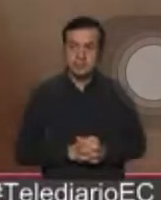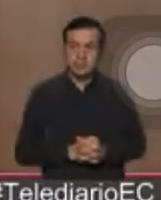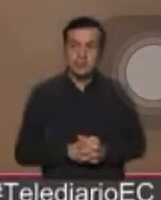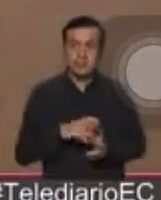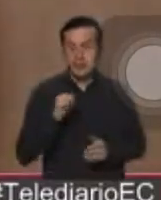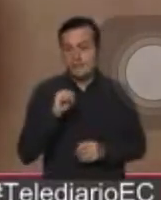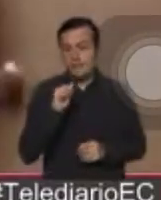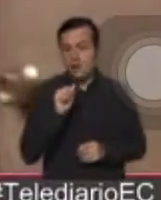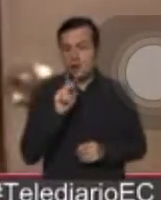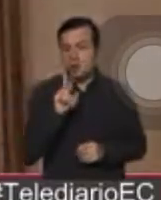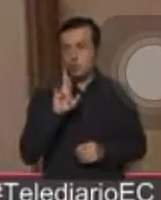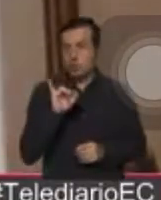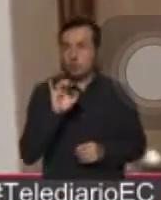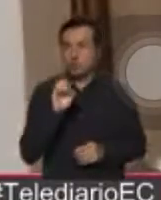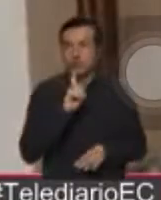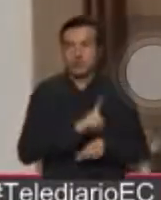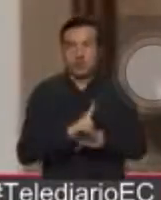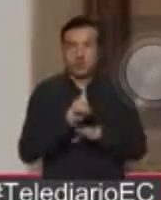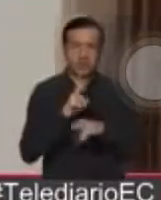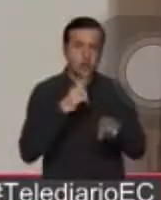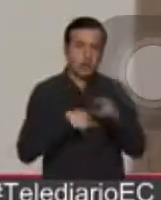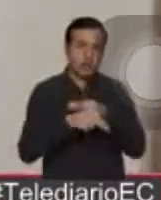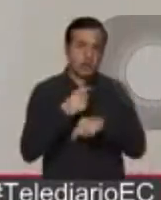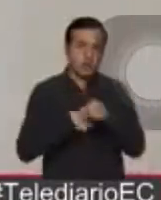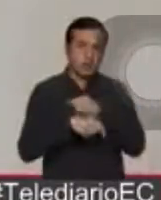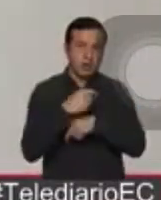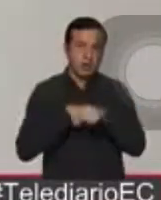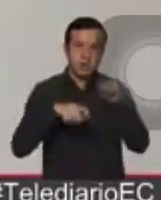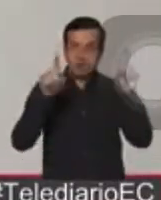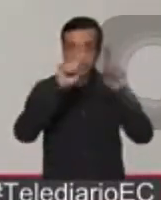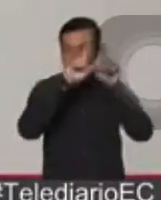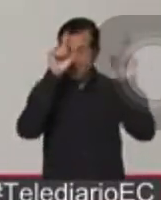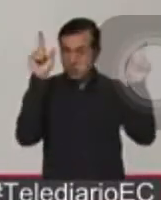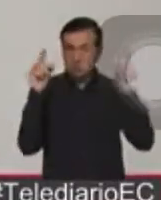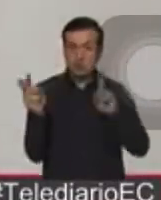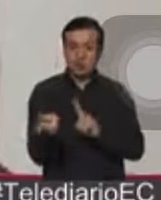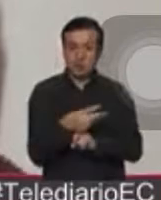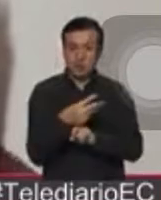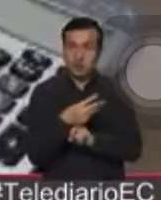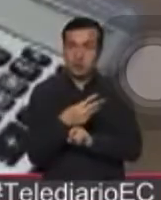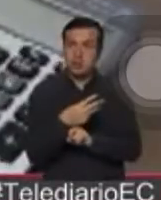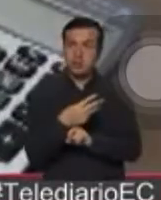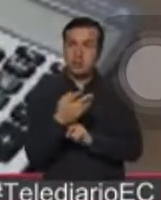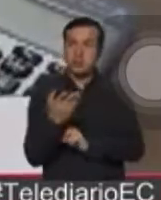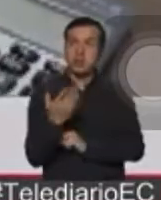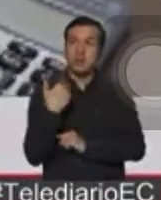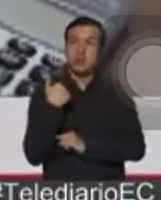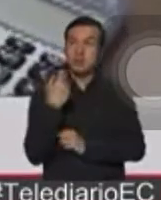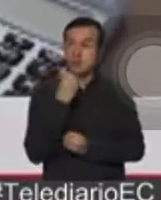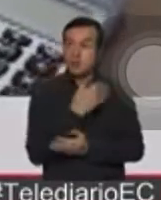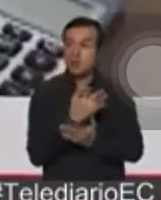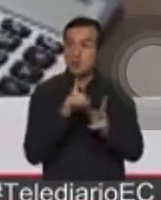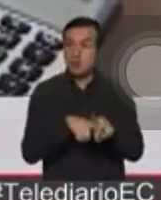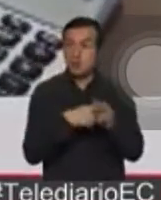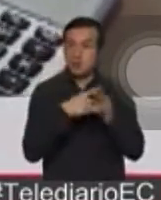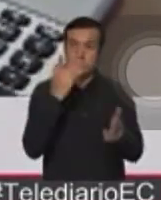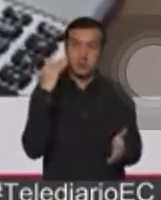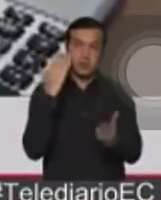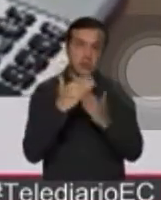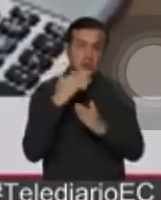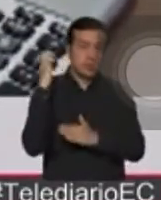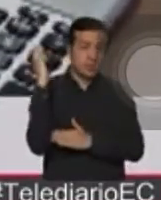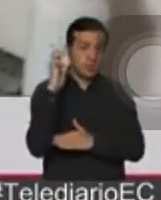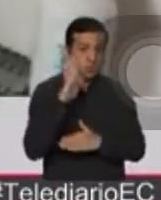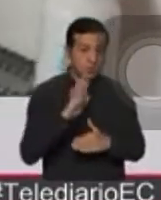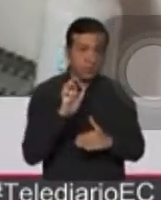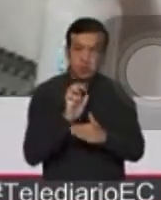Mauricio Heredia es director de ventas y operaciones de una empresa de Internet satelital. Cuenta que desde que inició el estado de emergencia en el